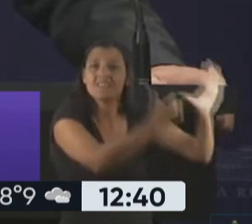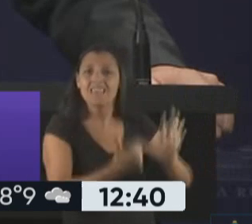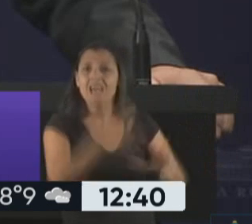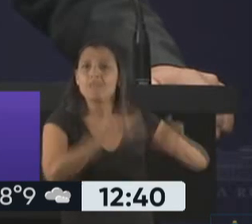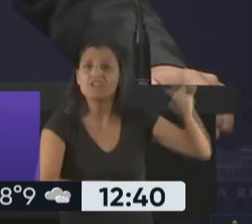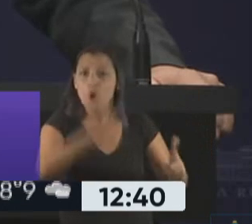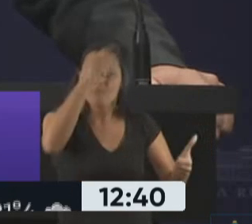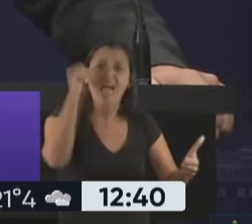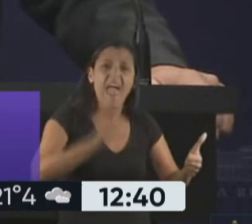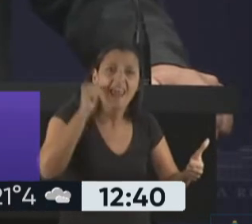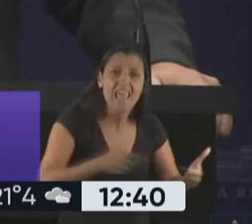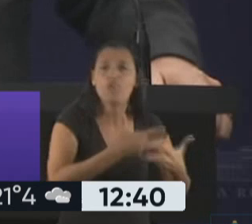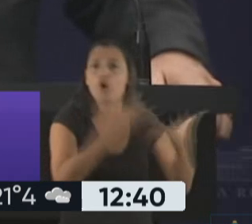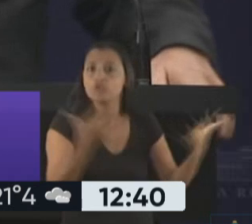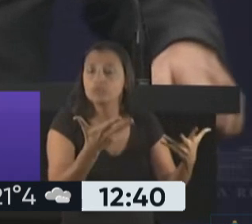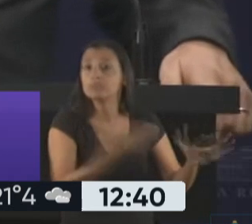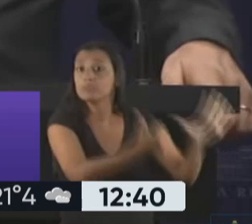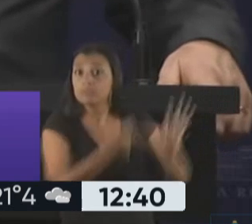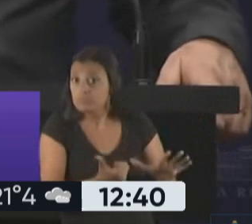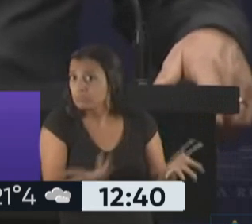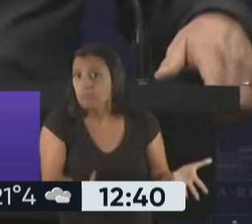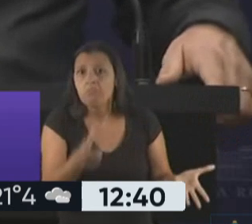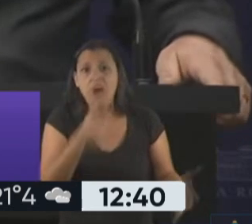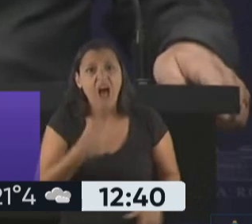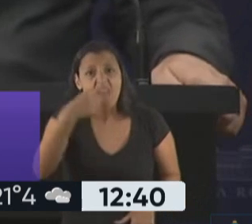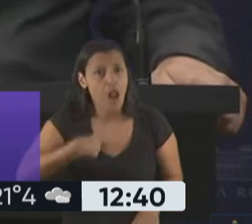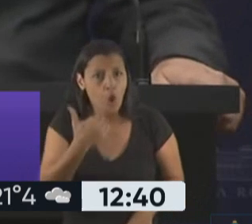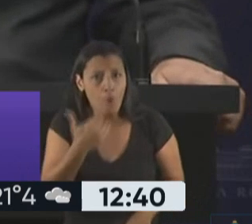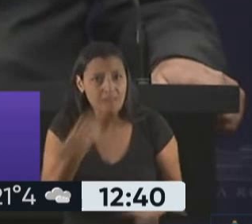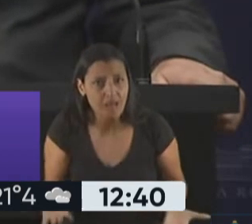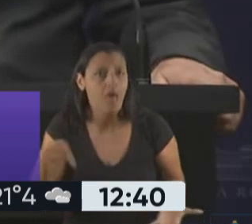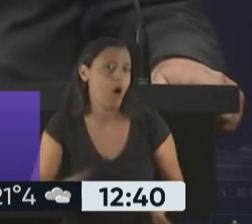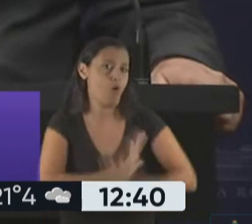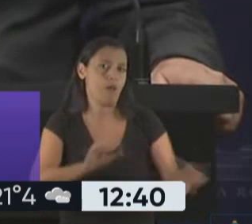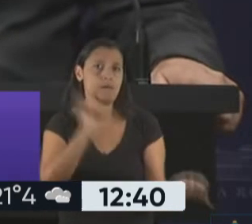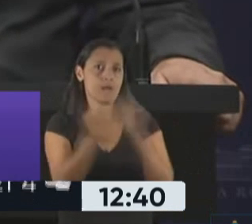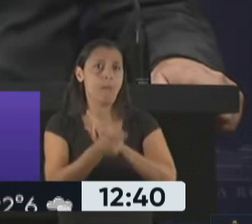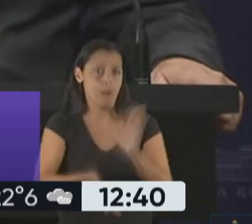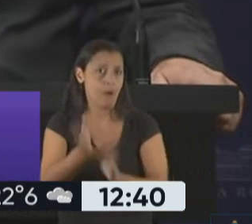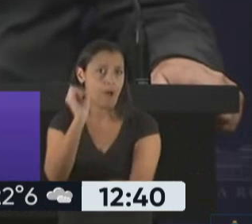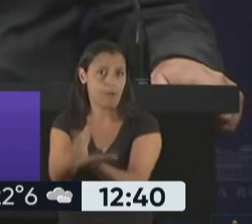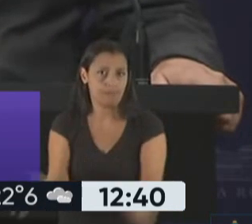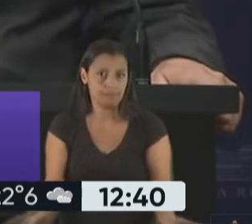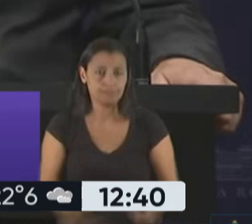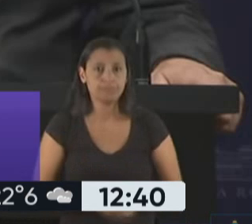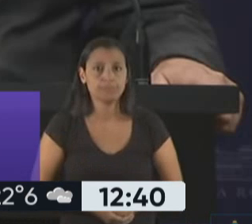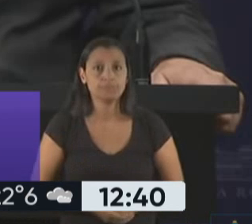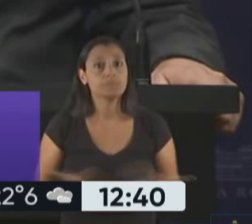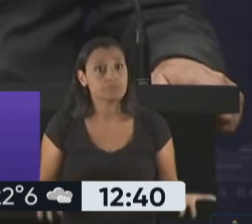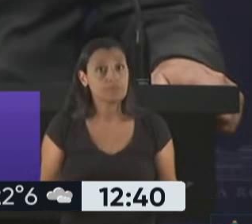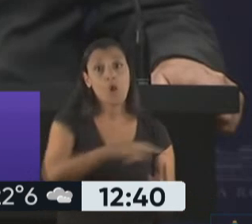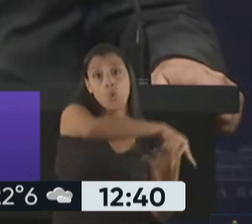heridos y es como si no pasara nada. Bueno, ahora va a pasar. Así que estos son